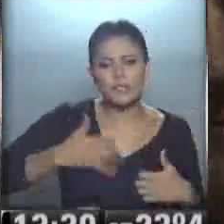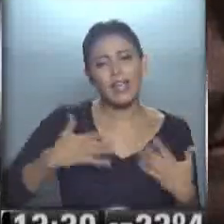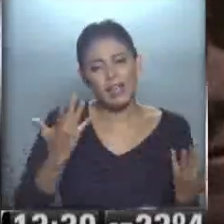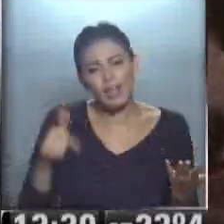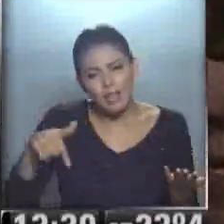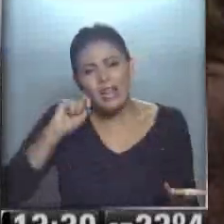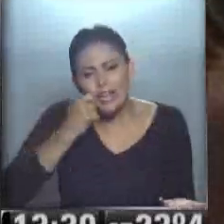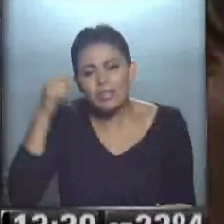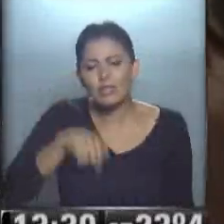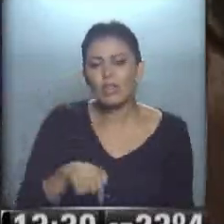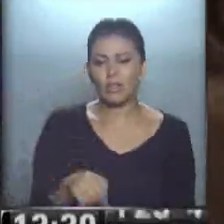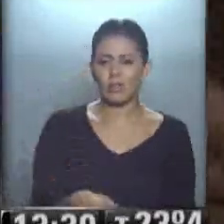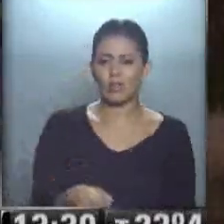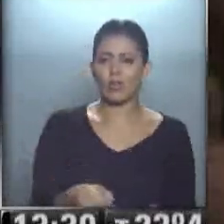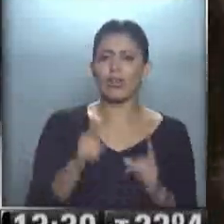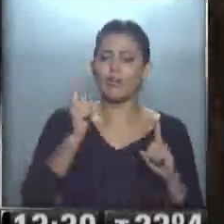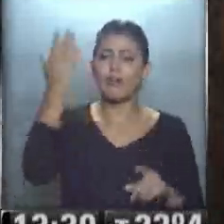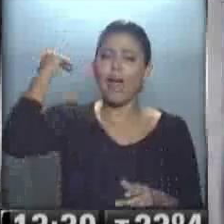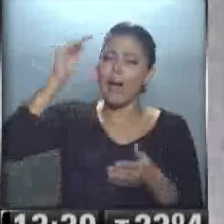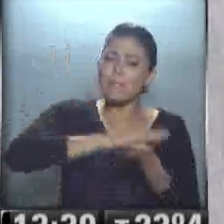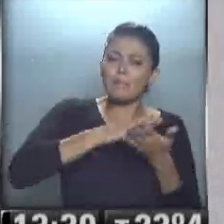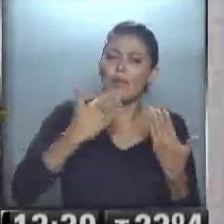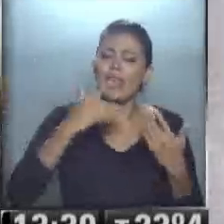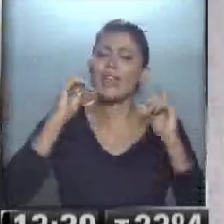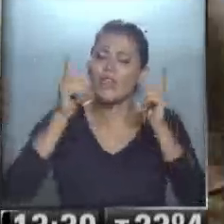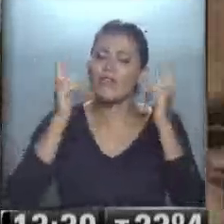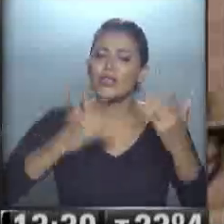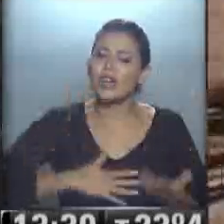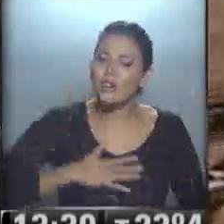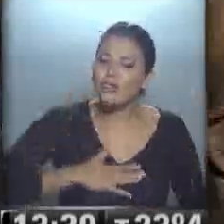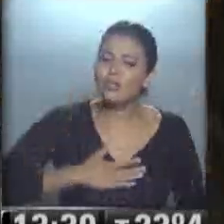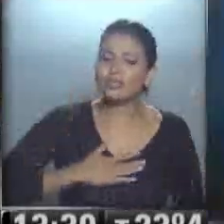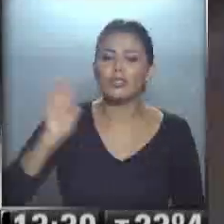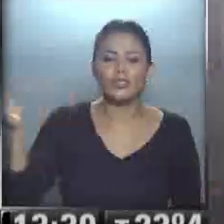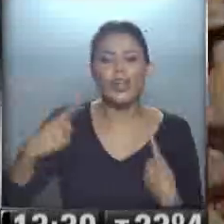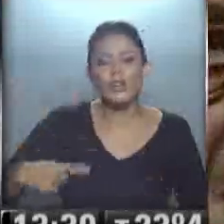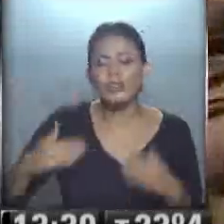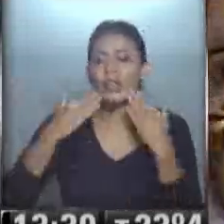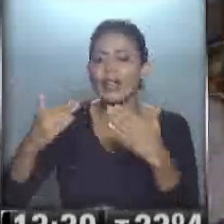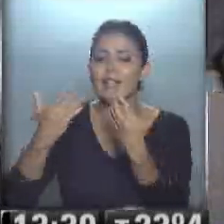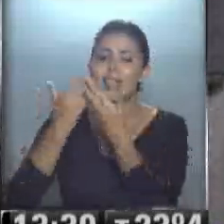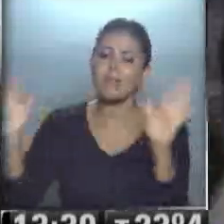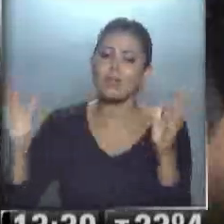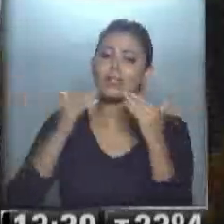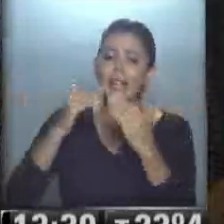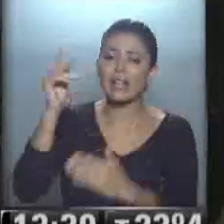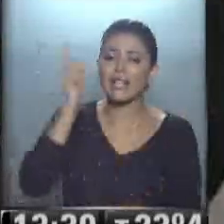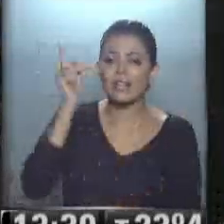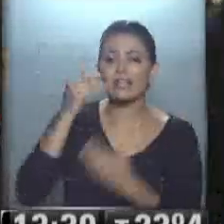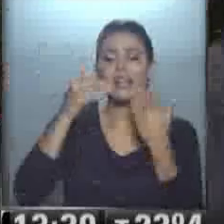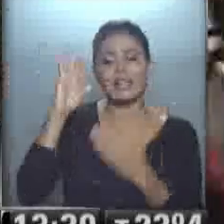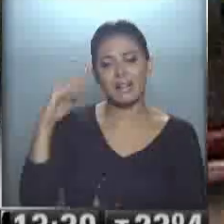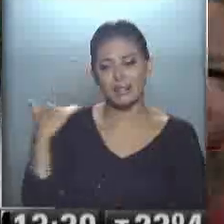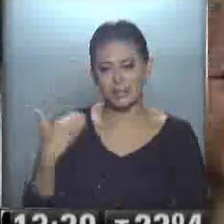hoy, en base con esos cimientos, se pueda disfrutar con alegría lo que nos dio la democracia, lo que nos dieron Néstor y Cristina. Si vos